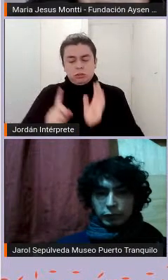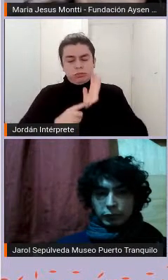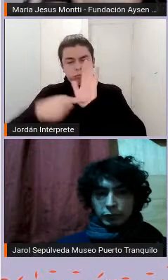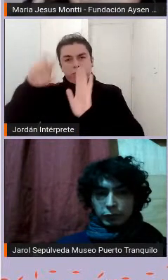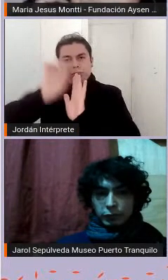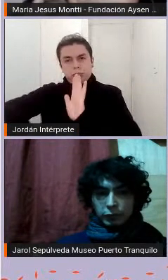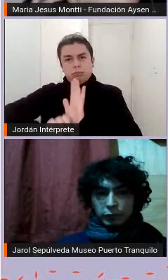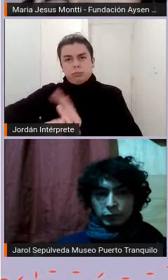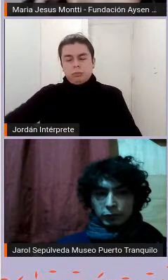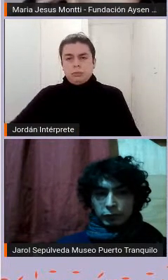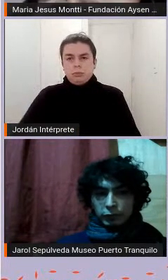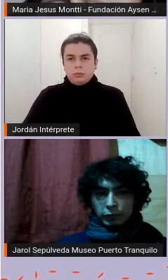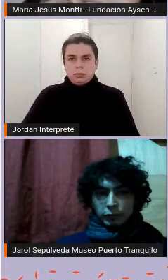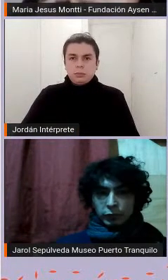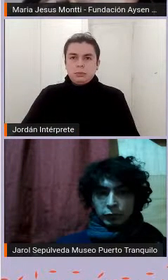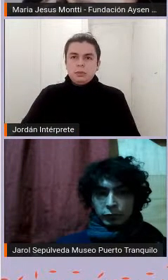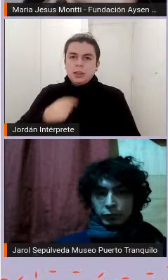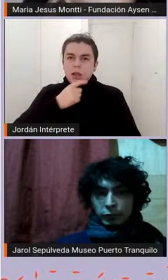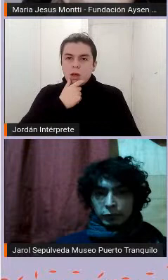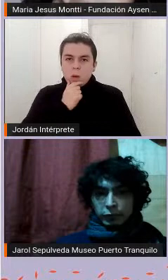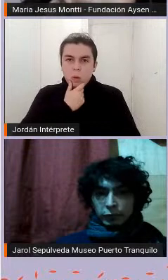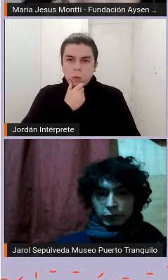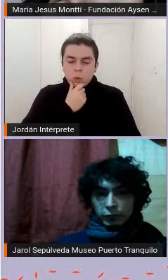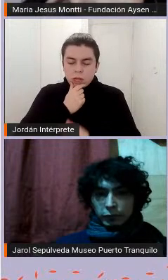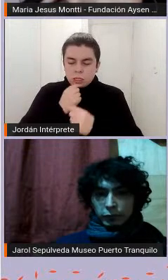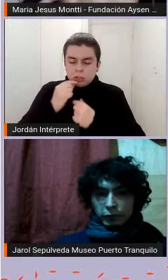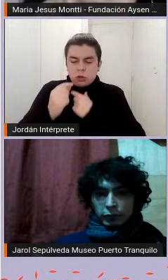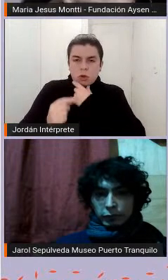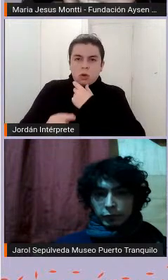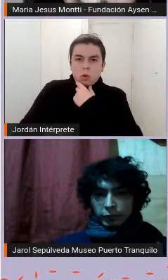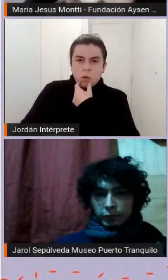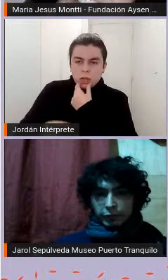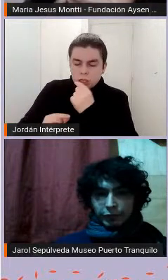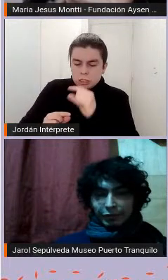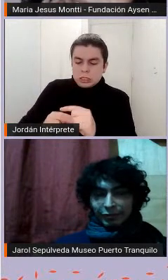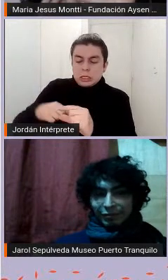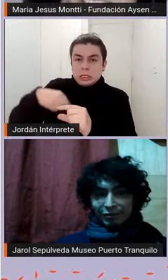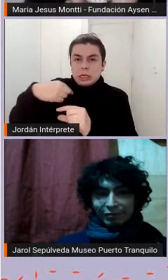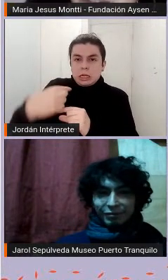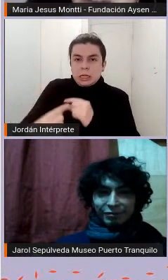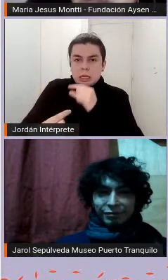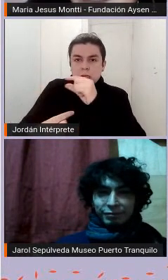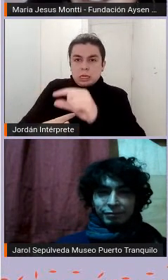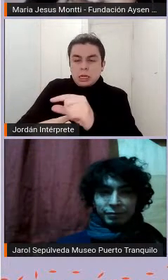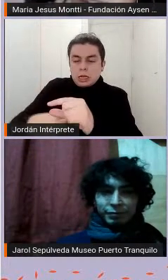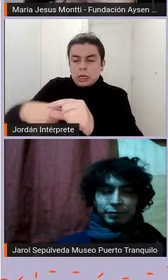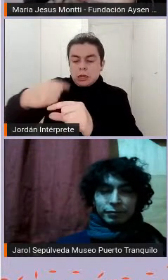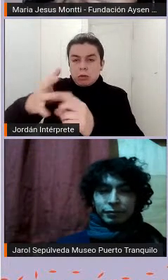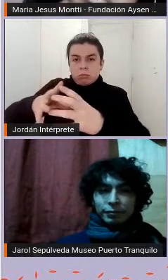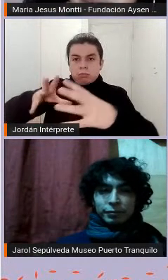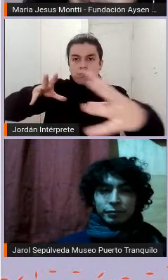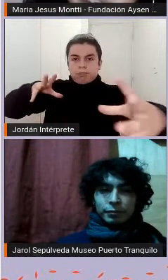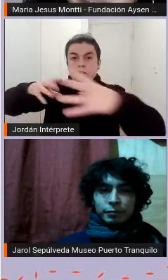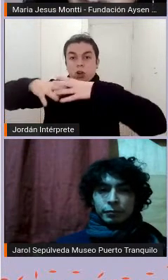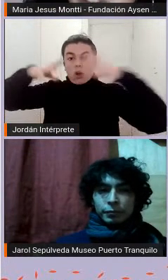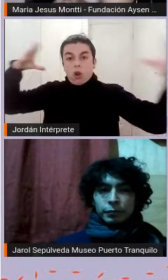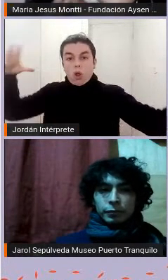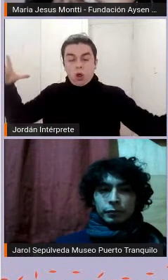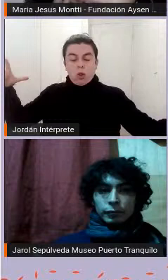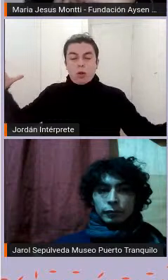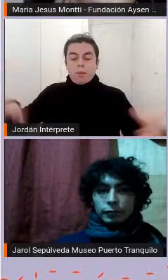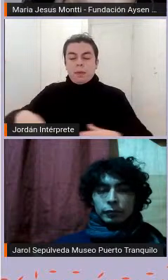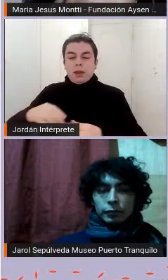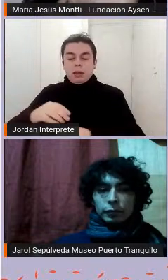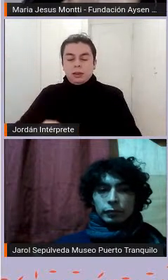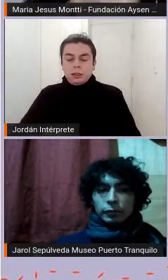Donde dice que hueso a hueso arman esqueleto de enorme ballena en una escuela rural de Aysén. Actualmente nosotros estamos armando este